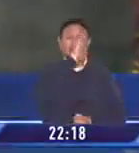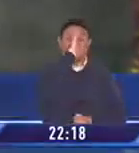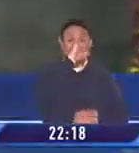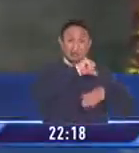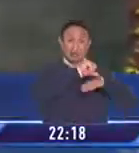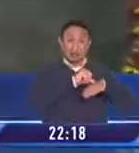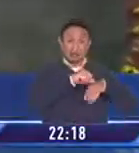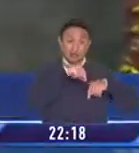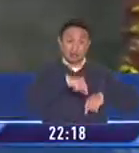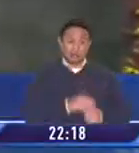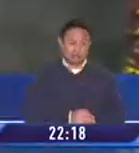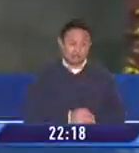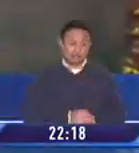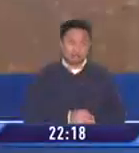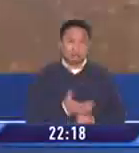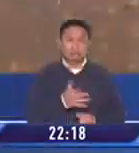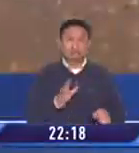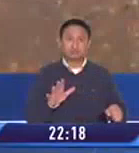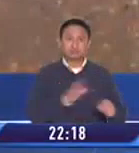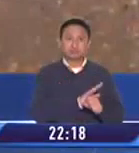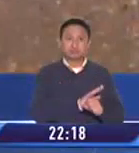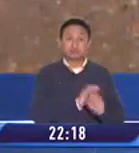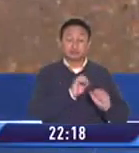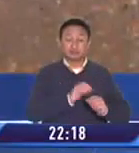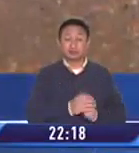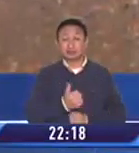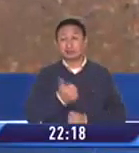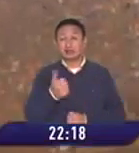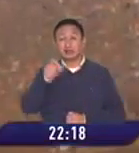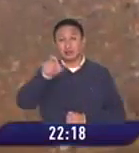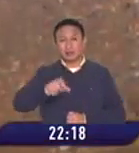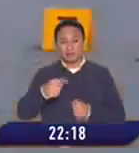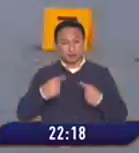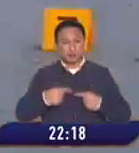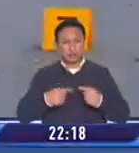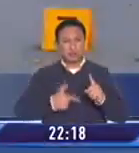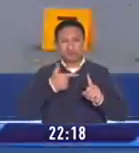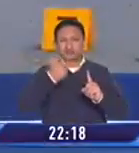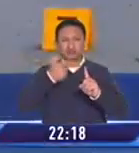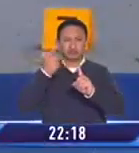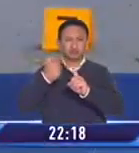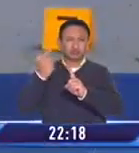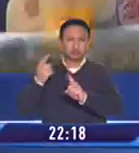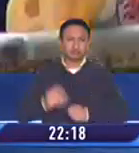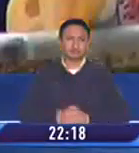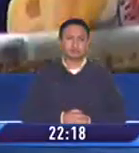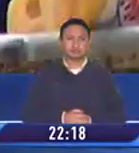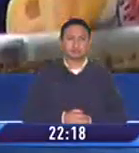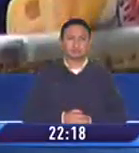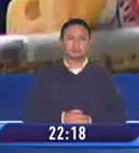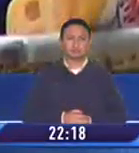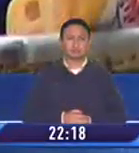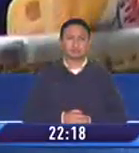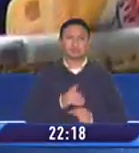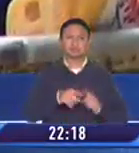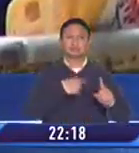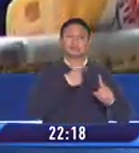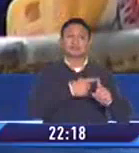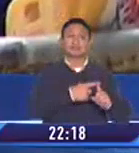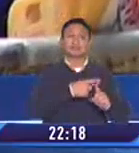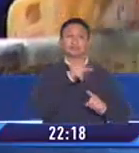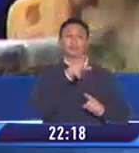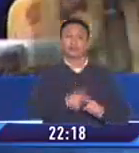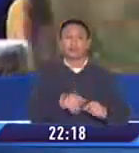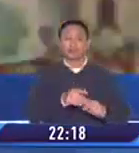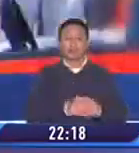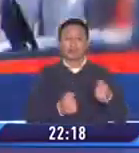se estaría quedando sin espacios debido a los constantes crímenes registrados en Zona 8. Eso se suma a las muertes por